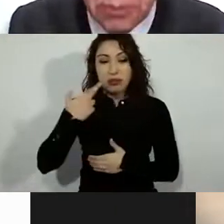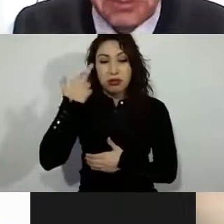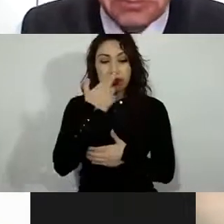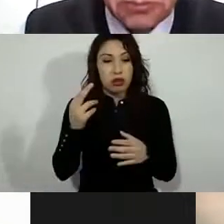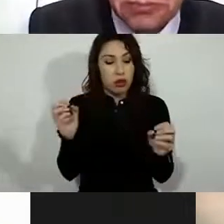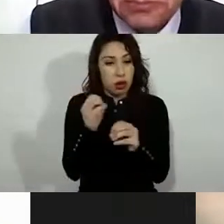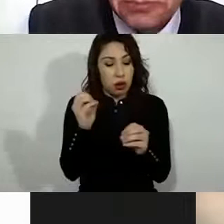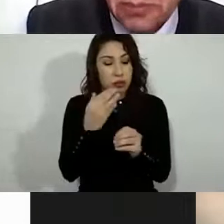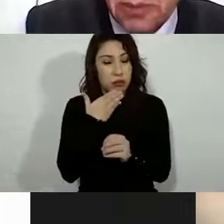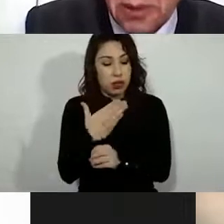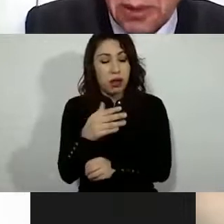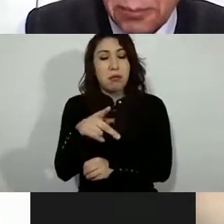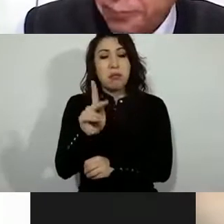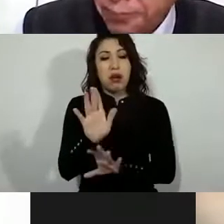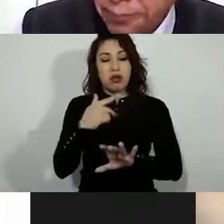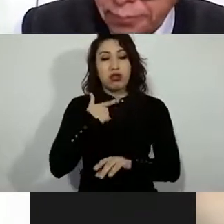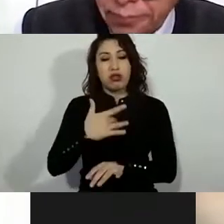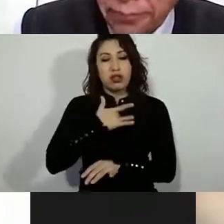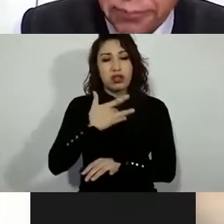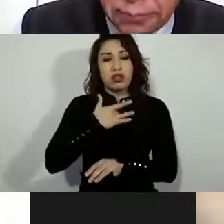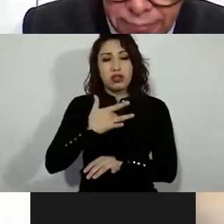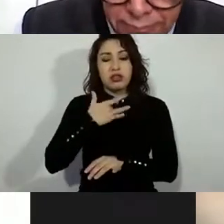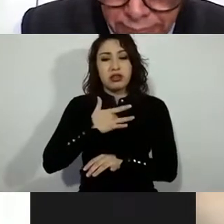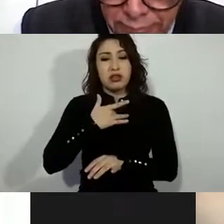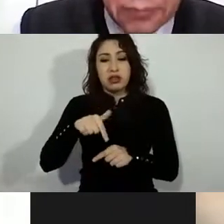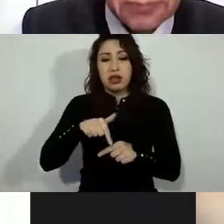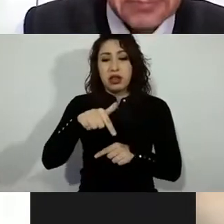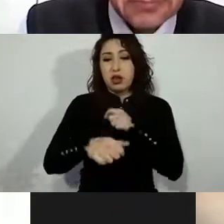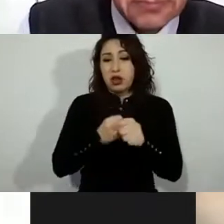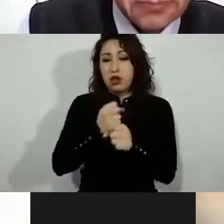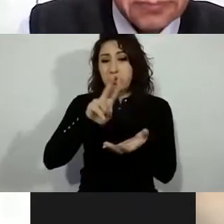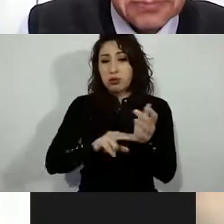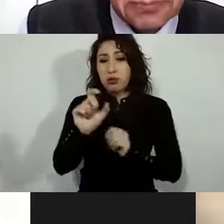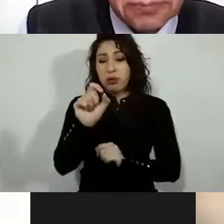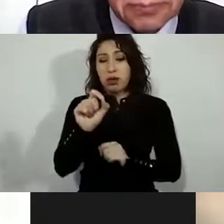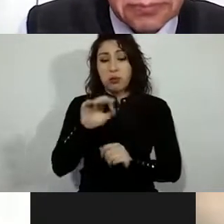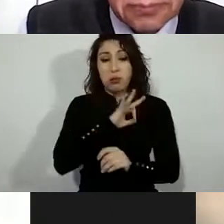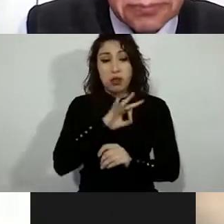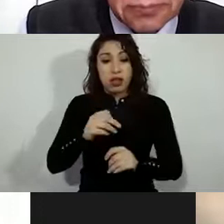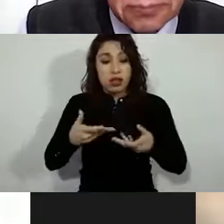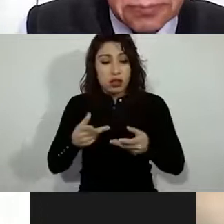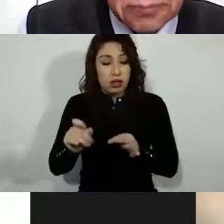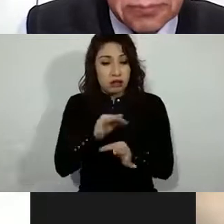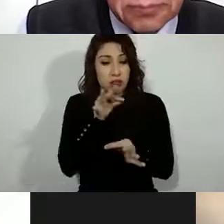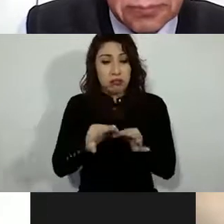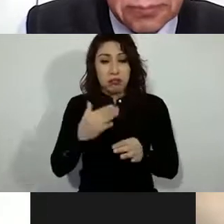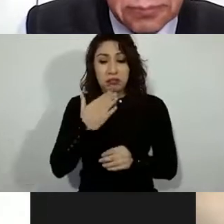haber mayor problema para tener un cierre ordenado de manera presupuestal.